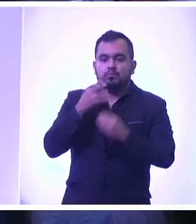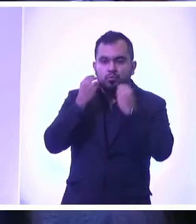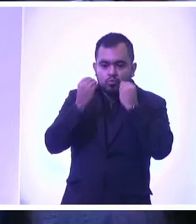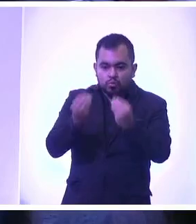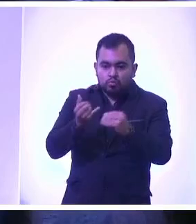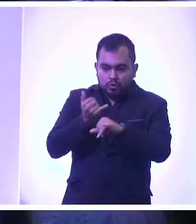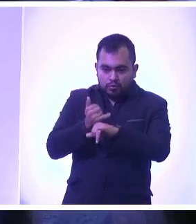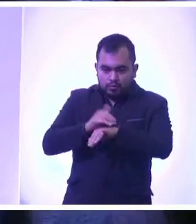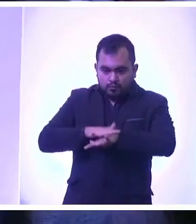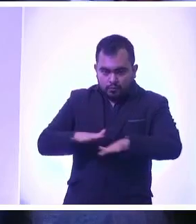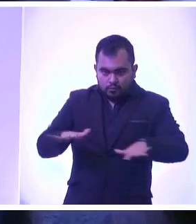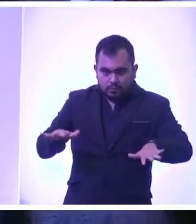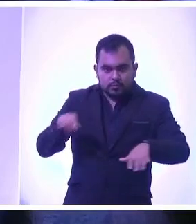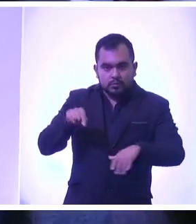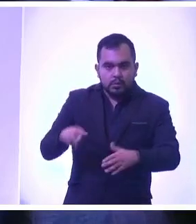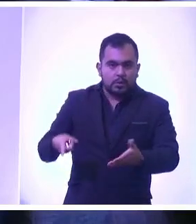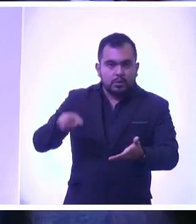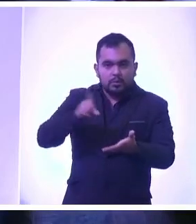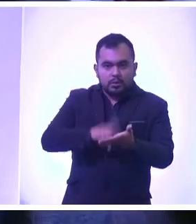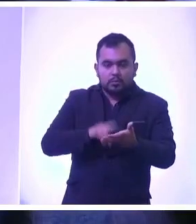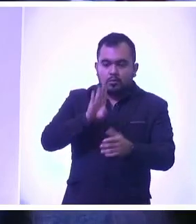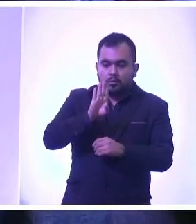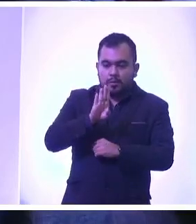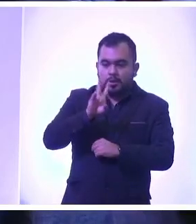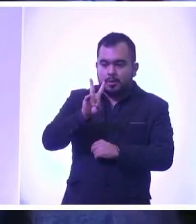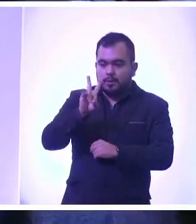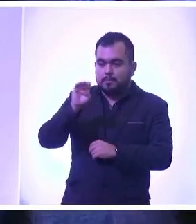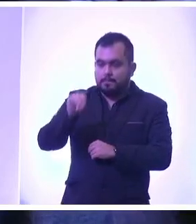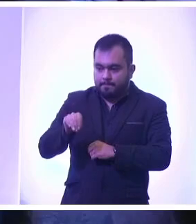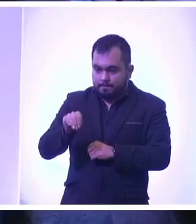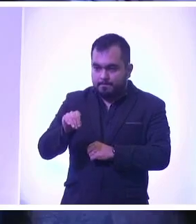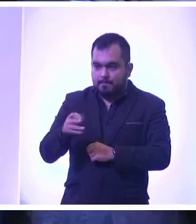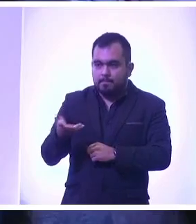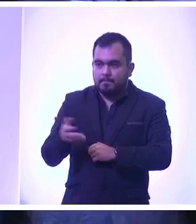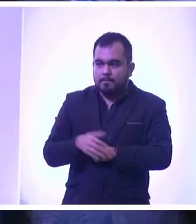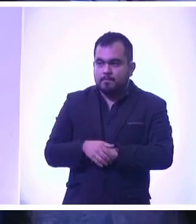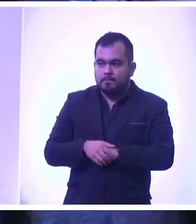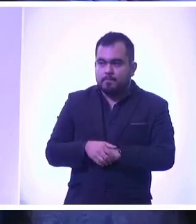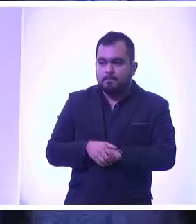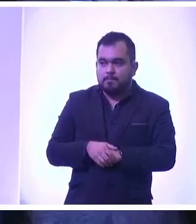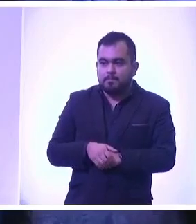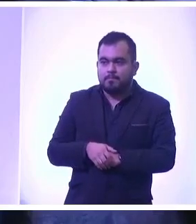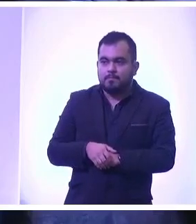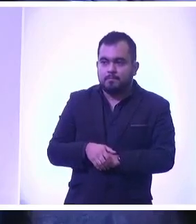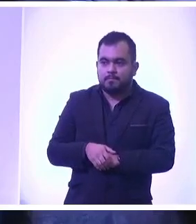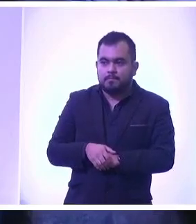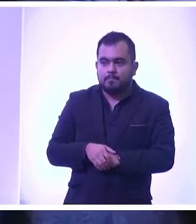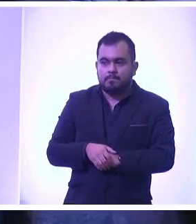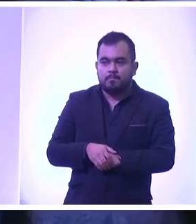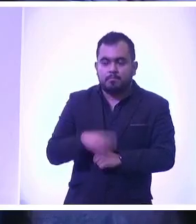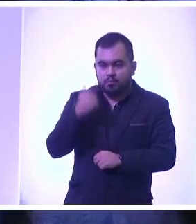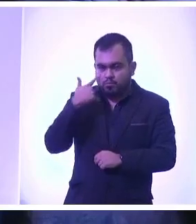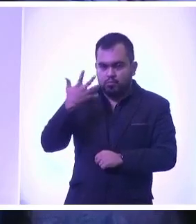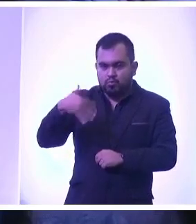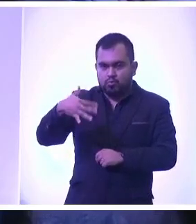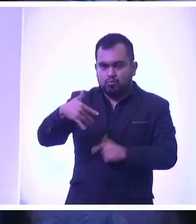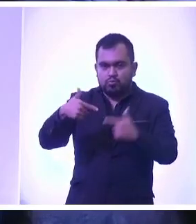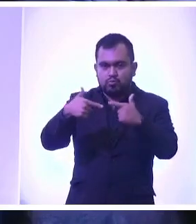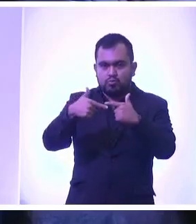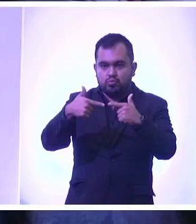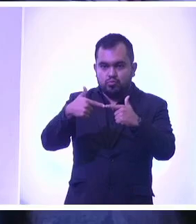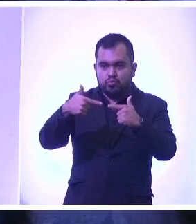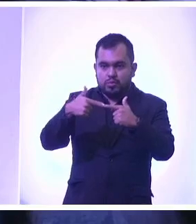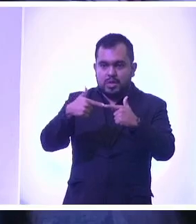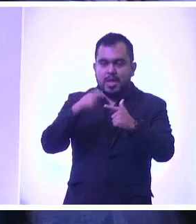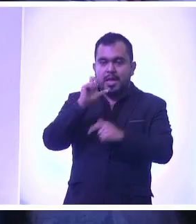ustedes métanse a la Bolsa Mexicana de valores o a cualquier otro eh busquen en Google sorte financiero